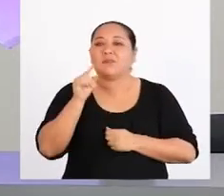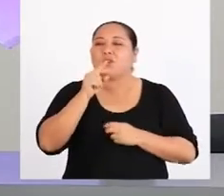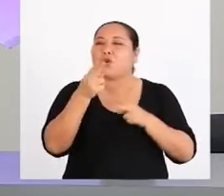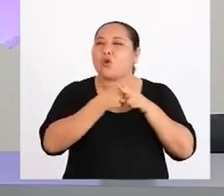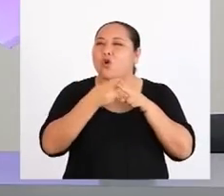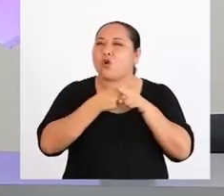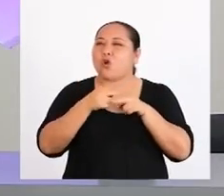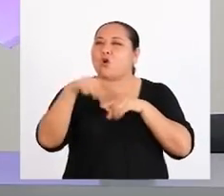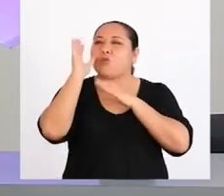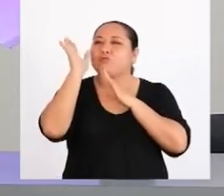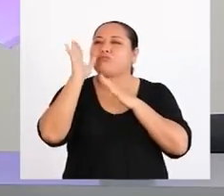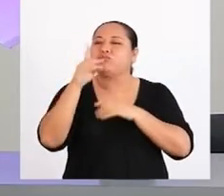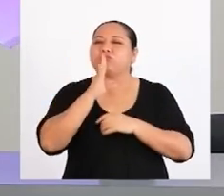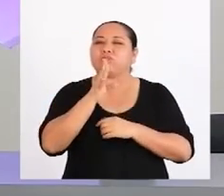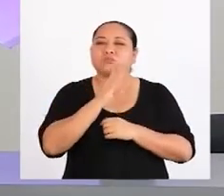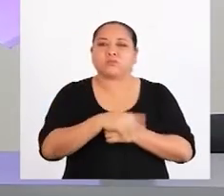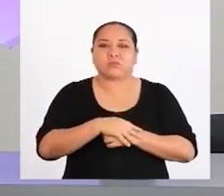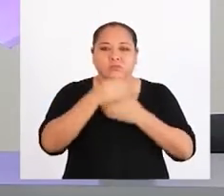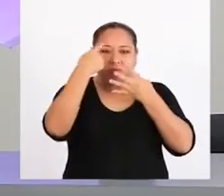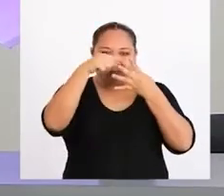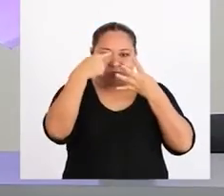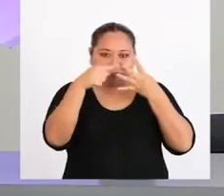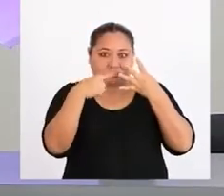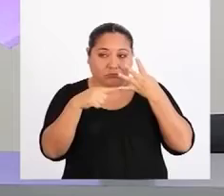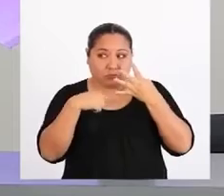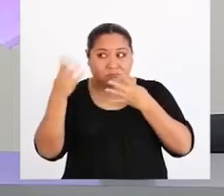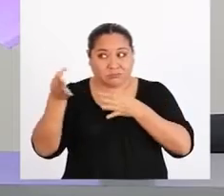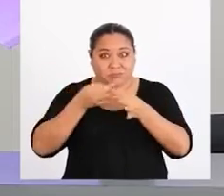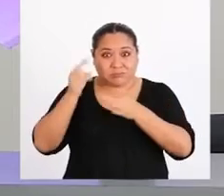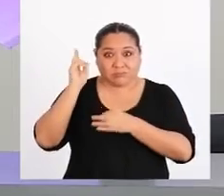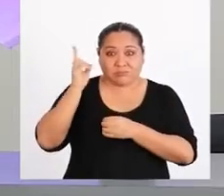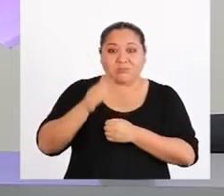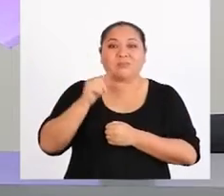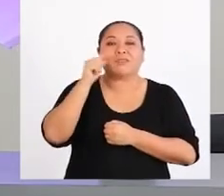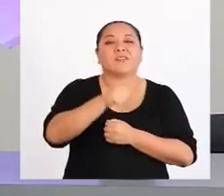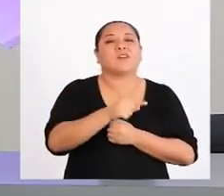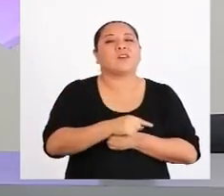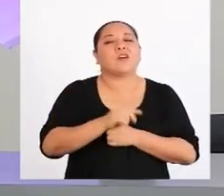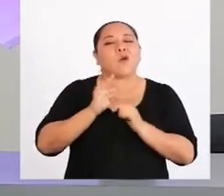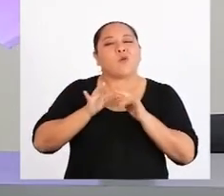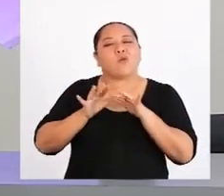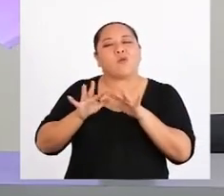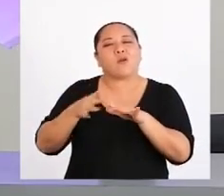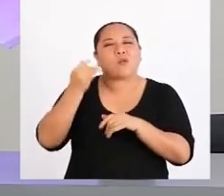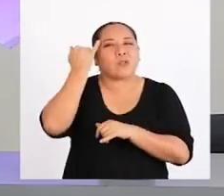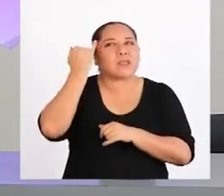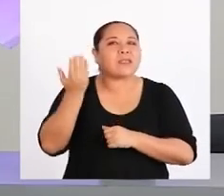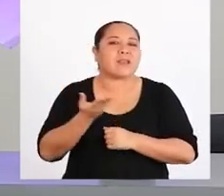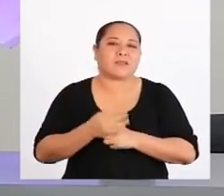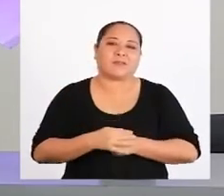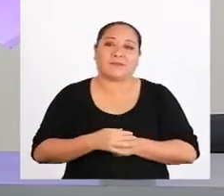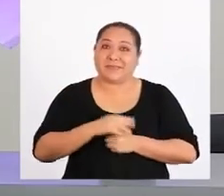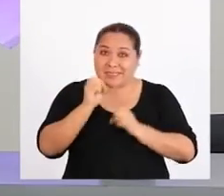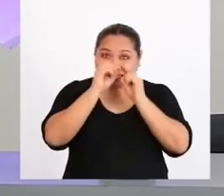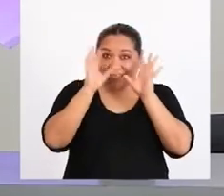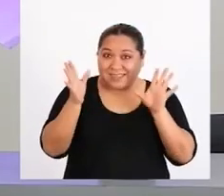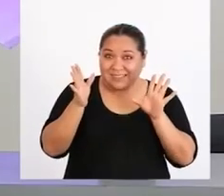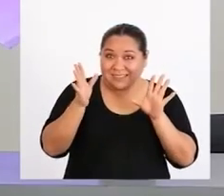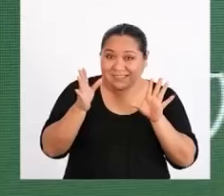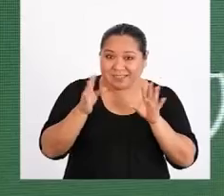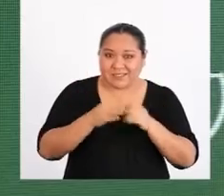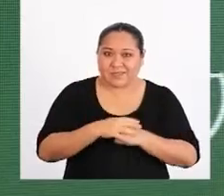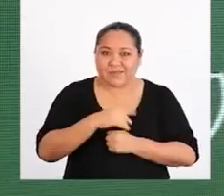un corto discurso oral, aplicando las explicaciones de la profesora, con el cual nos persuadas de alguna idea. ¿Está claro?